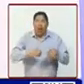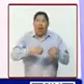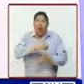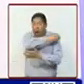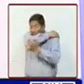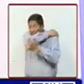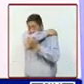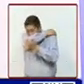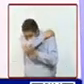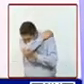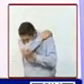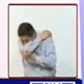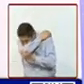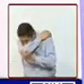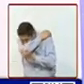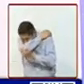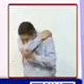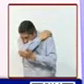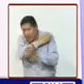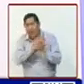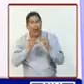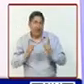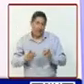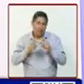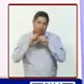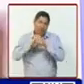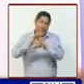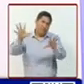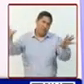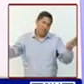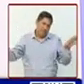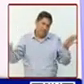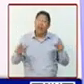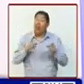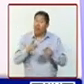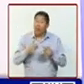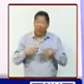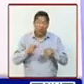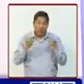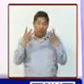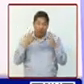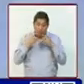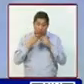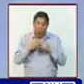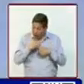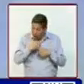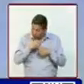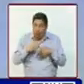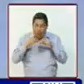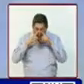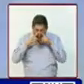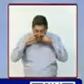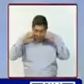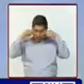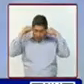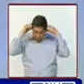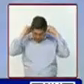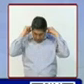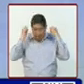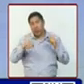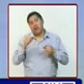con la chompa, cuando está tosiendo, cuando está estornudando, porque así va a evitar que el flu se expanda y contagie. Claro. ¿No?